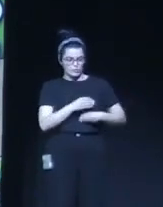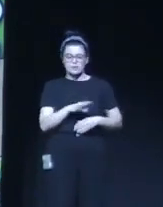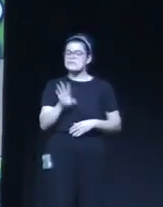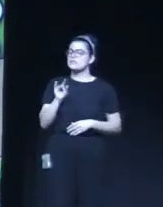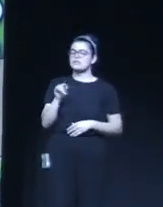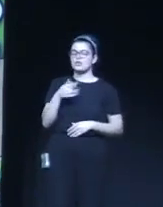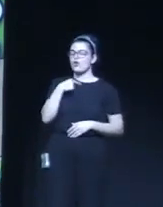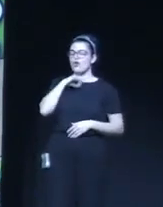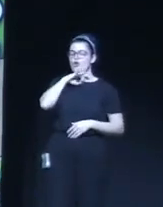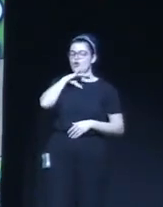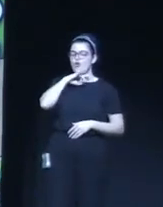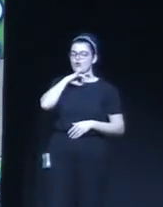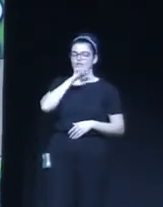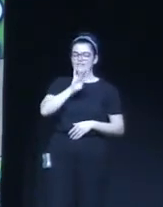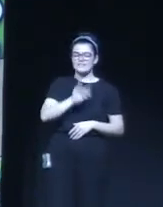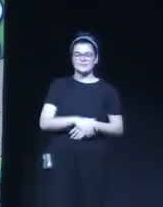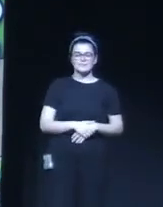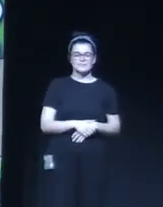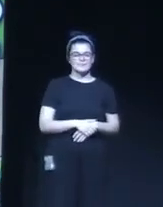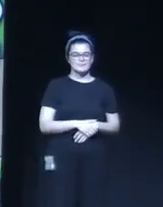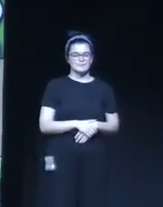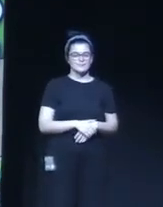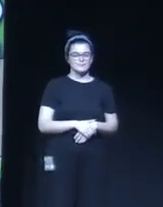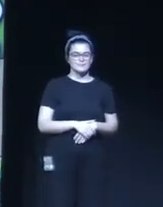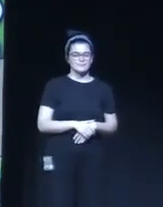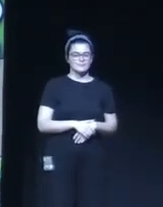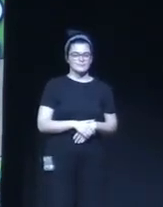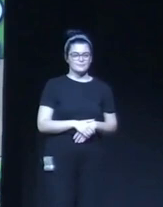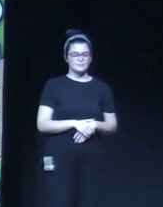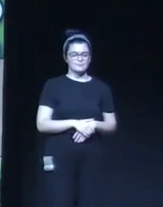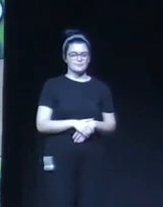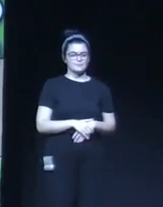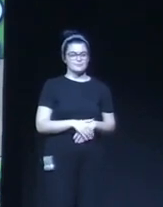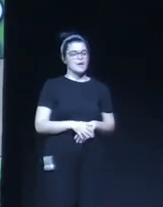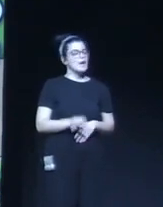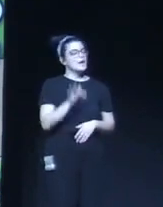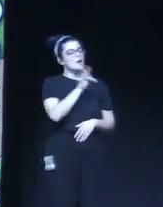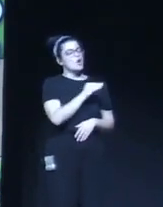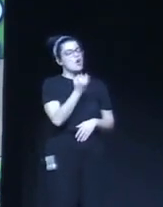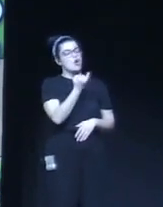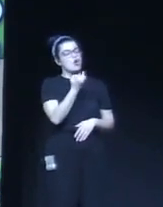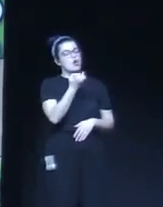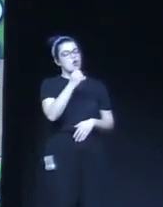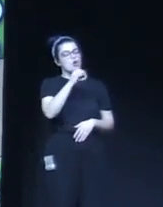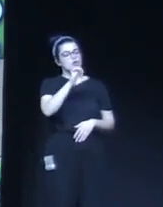muy contenta. Bueno. Muy contenta. José Mari.